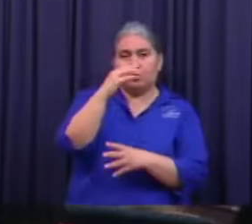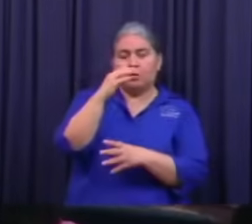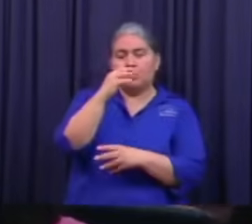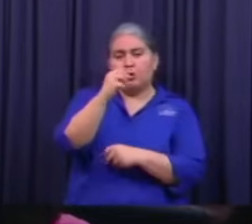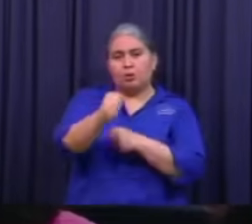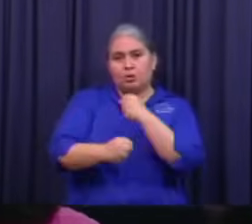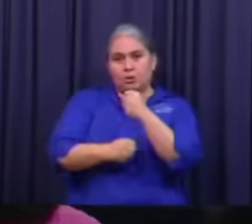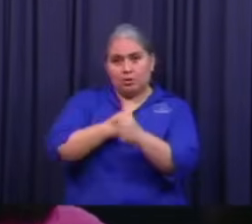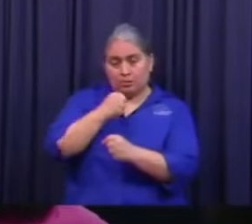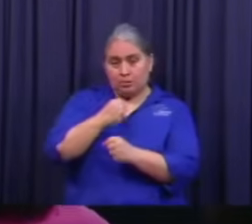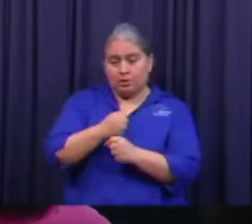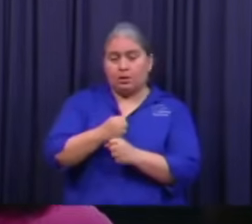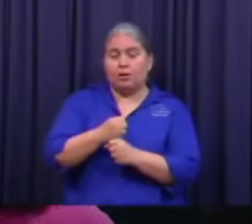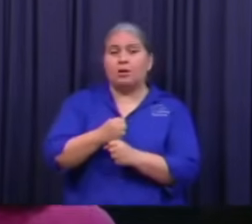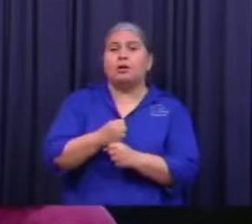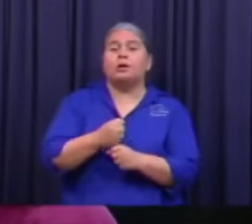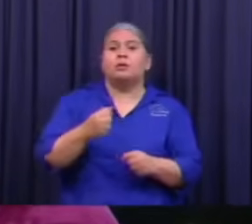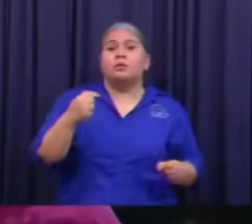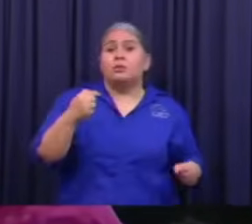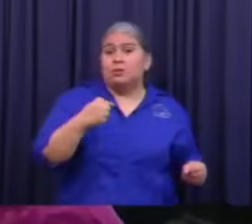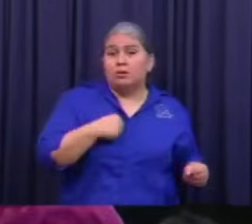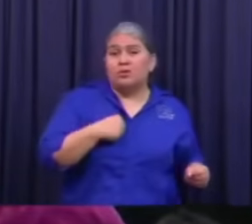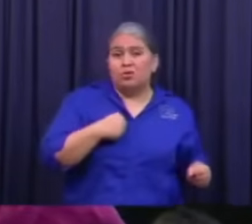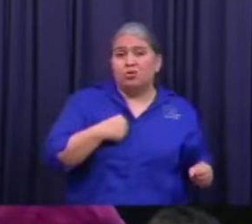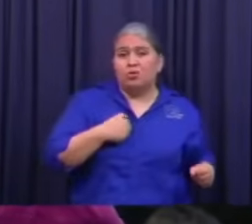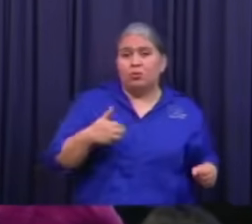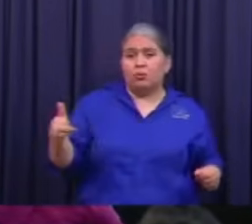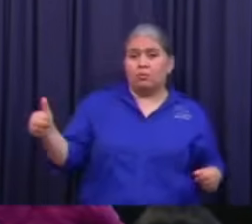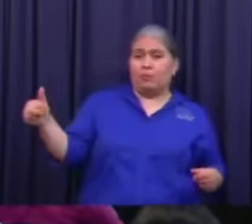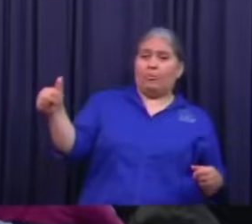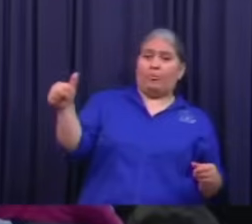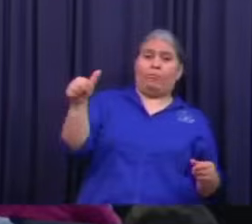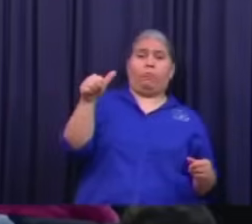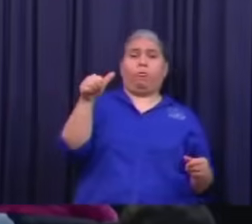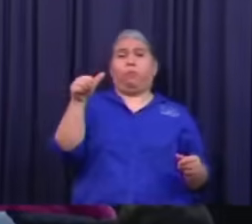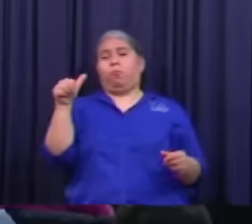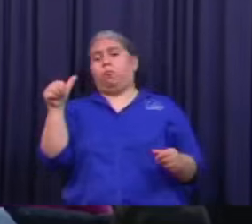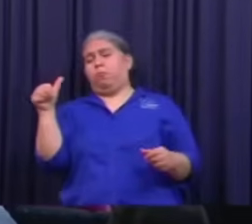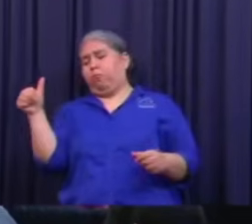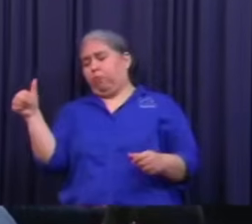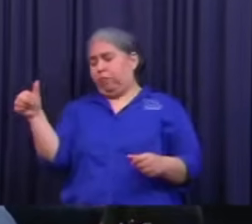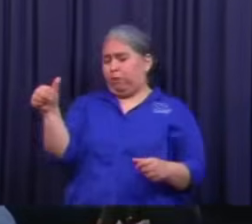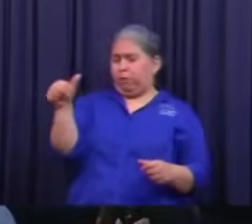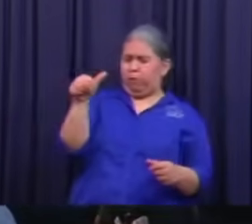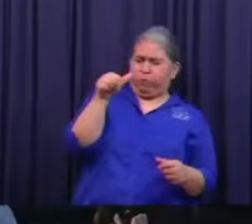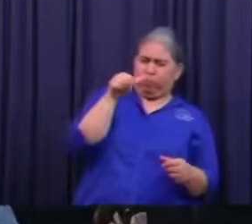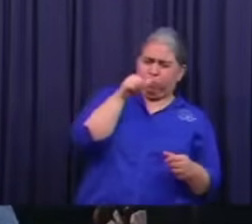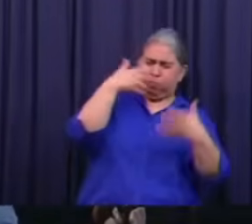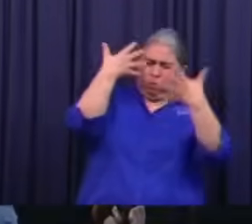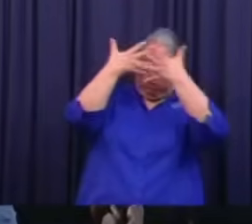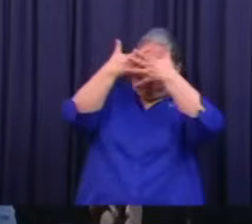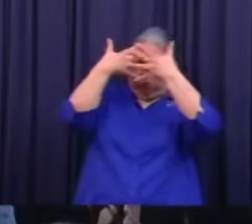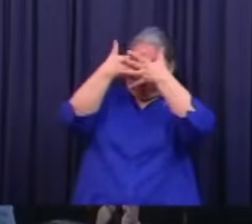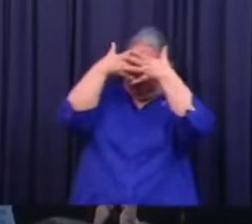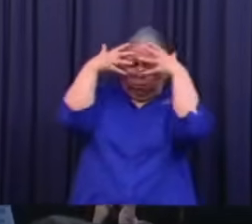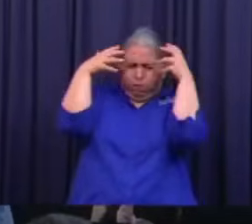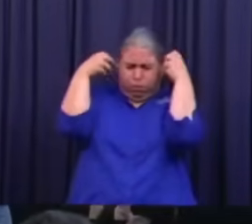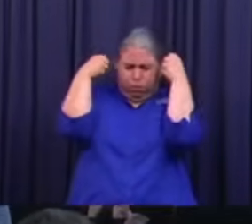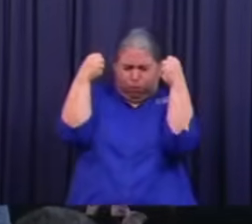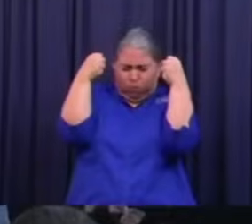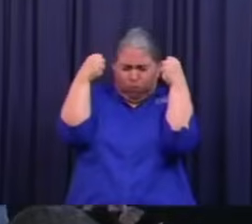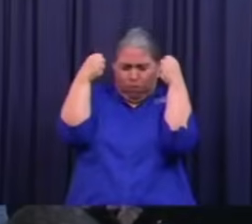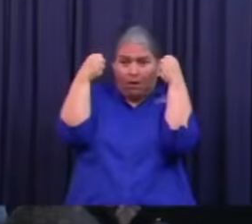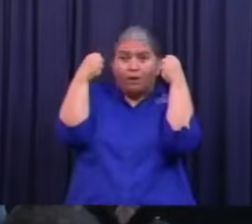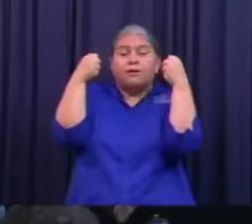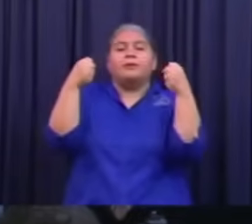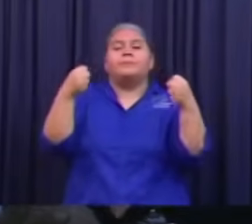alcoholismo hizo presa de mi vida y cuando regresé Aunque gracias a Dios nunca me quedé tirado en ningún